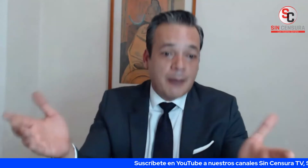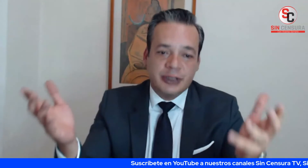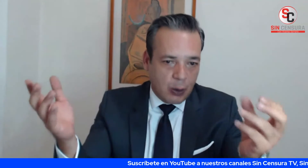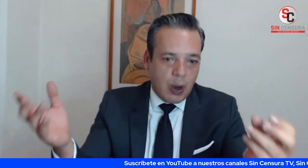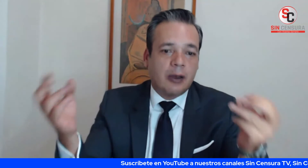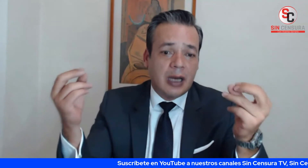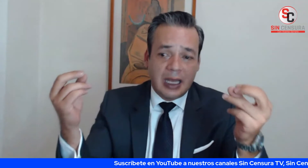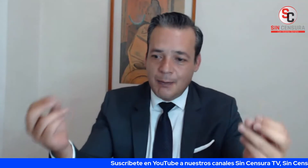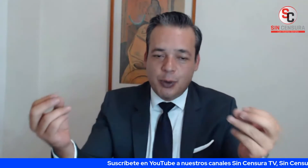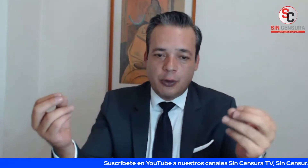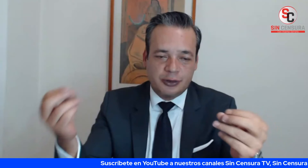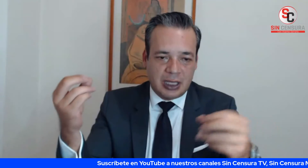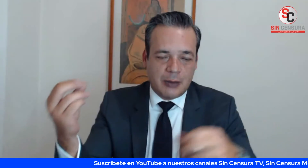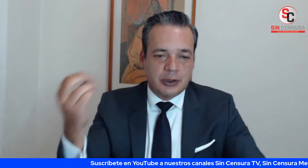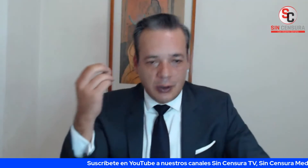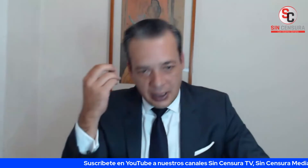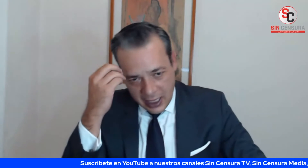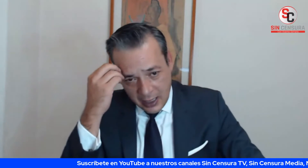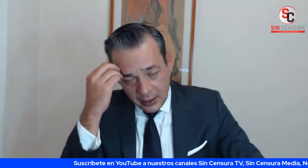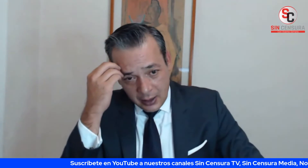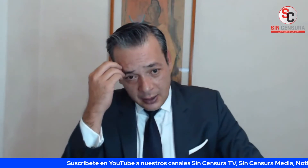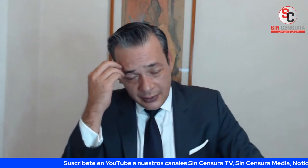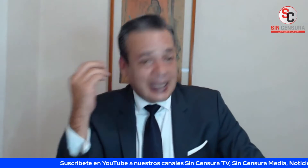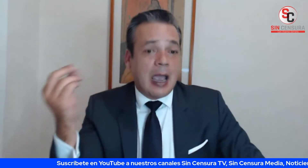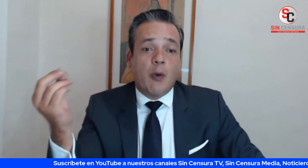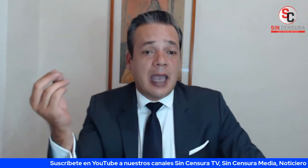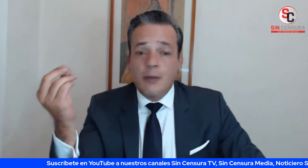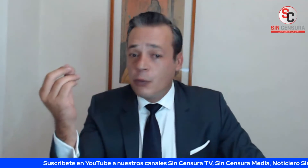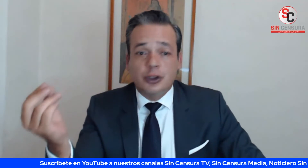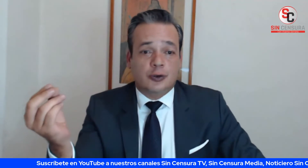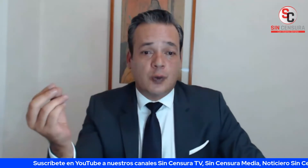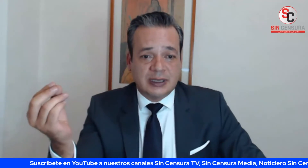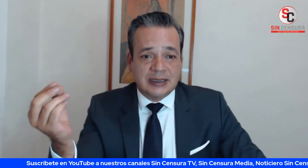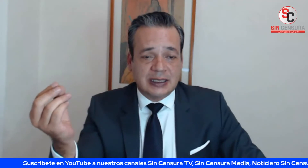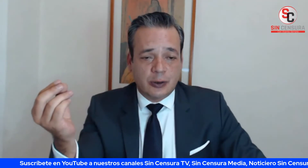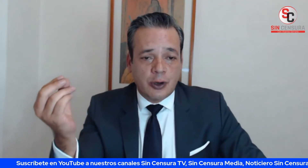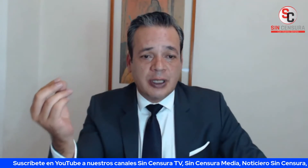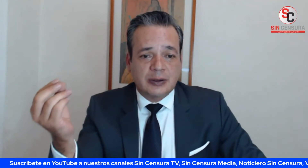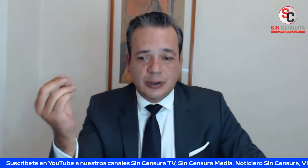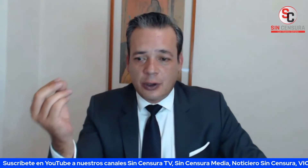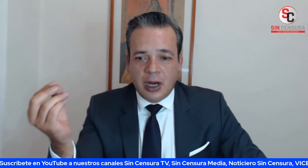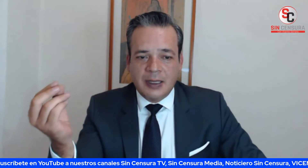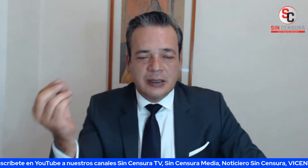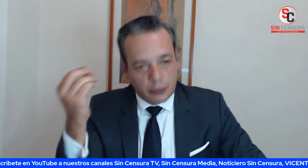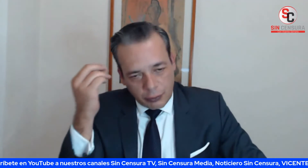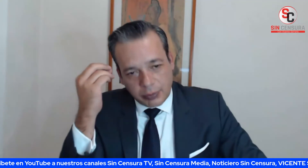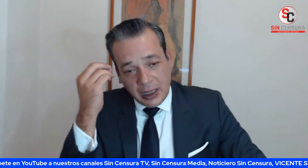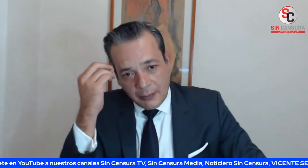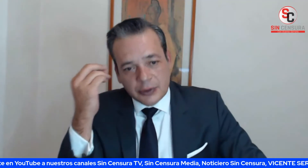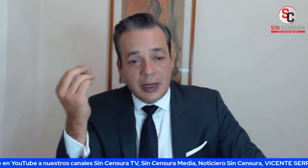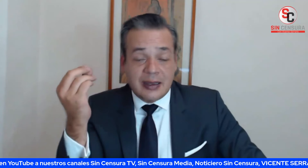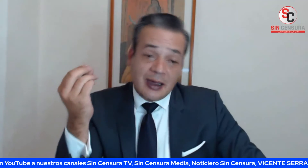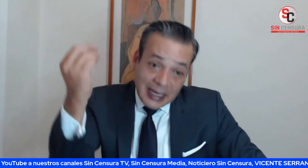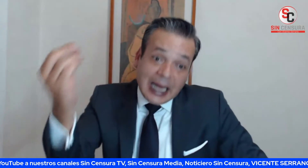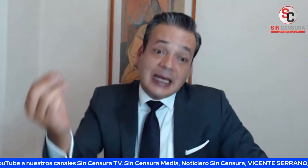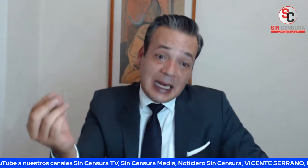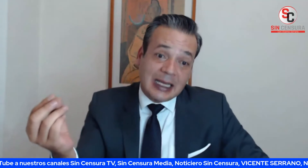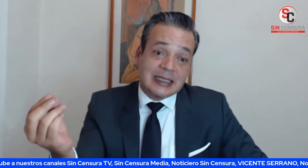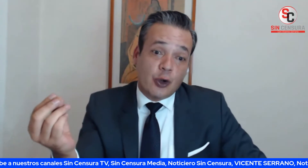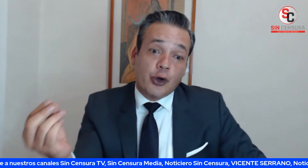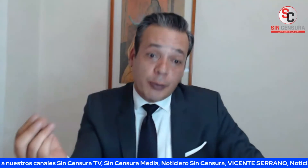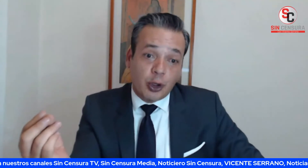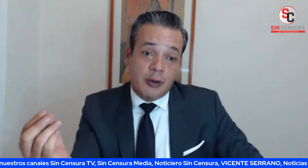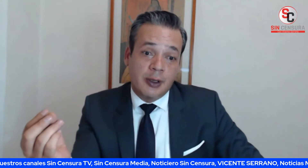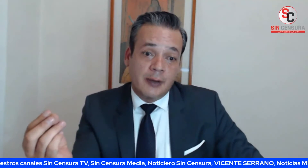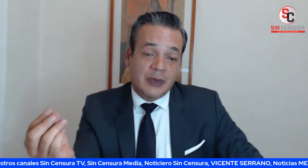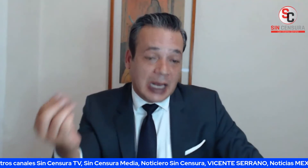nos vamos igual con el ejemplo, nos quedamos con la idea de que aunque hay muchos jueces que son honestos y honorables, nos quedamos con la idea de que el